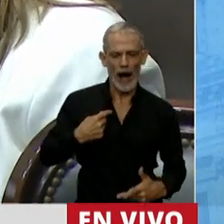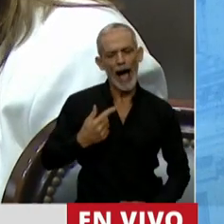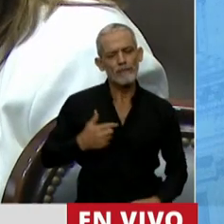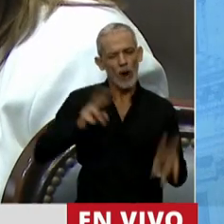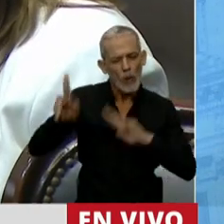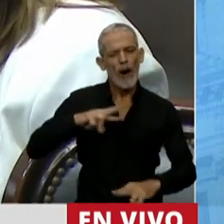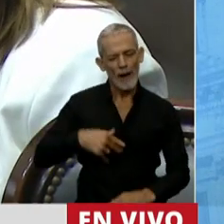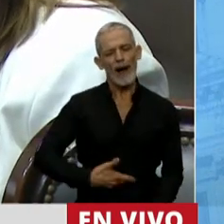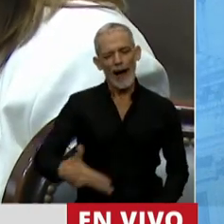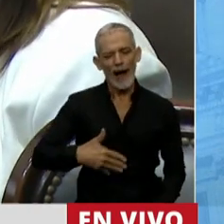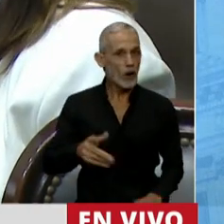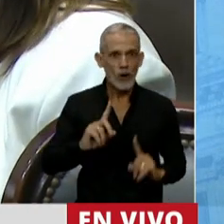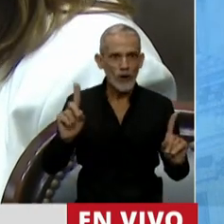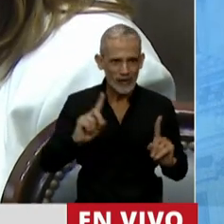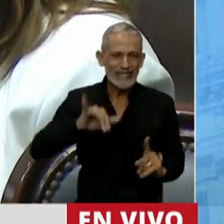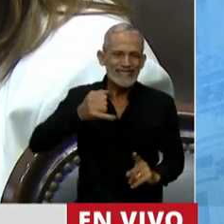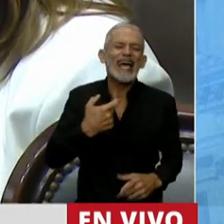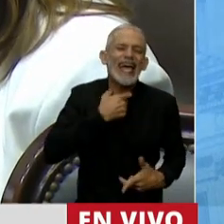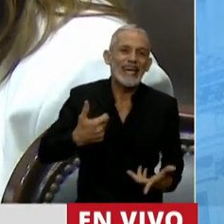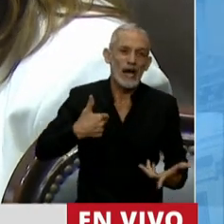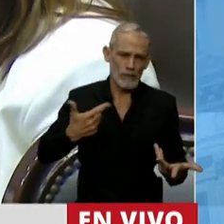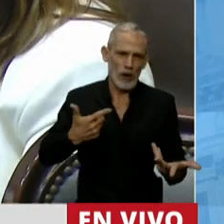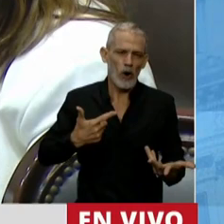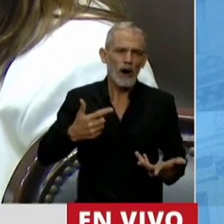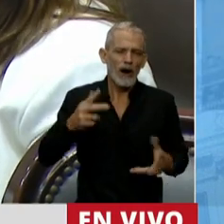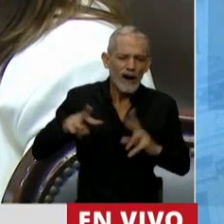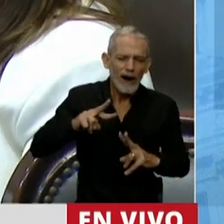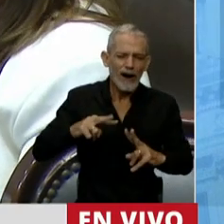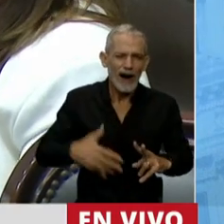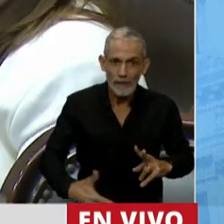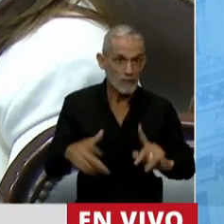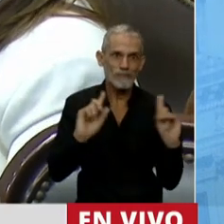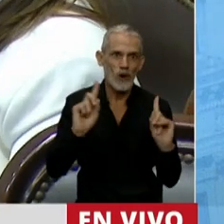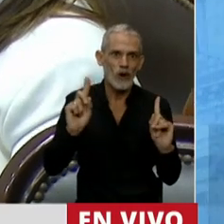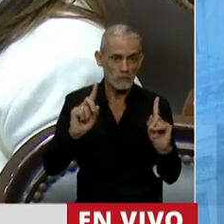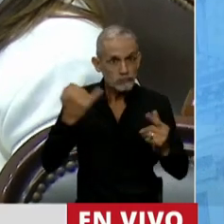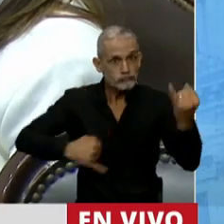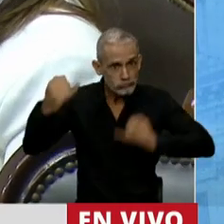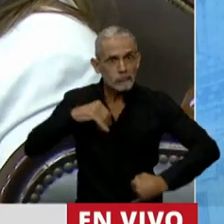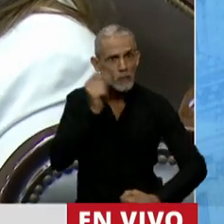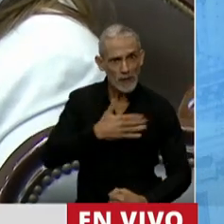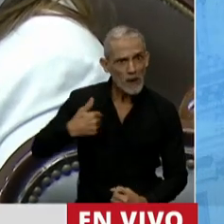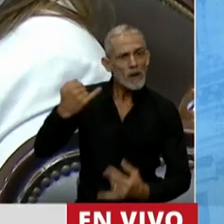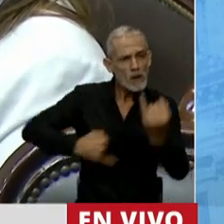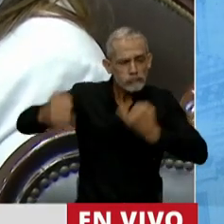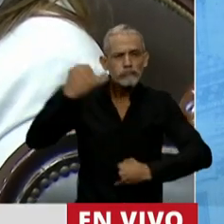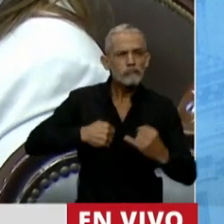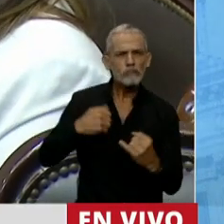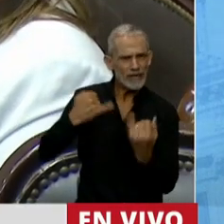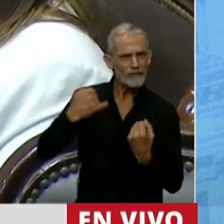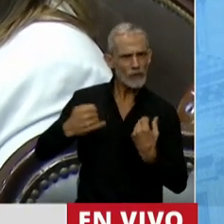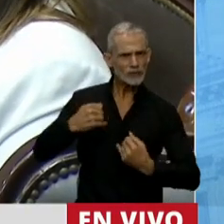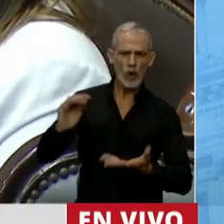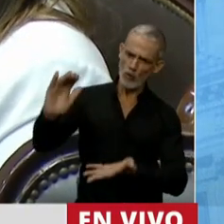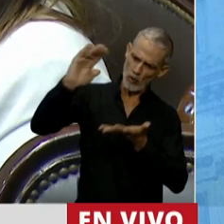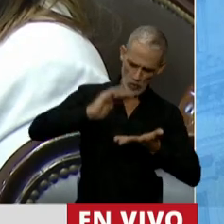ese embarazo, sino que sí, fue deseado, pero no fue intencional. Me educaron con toda la información desde muy chica para saber poder elegir,